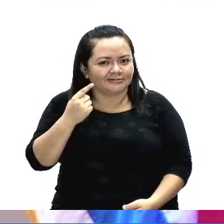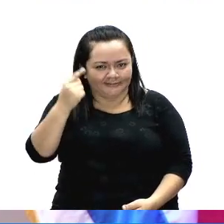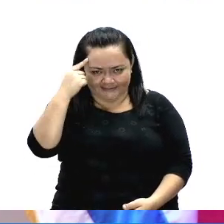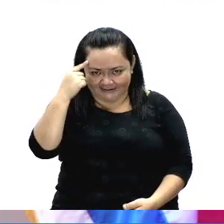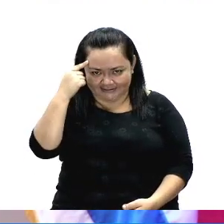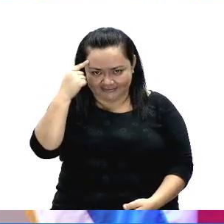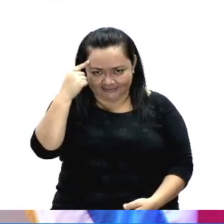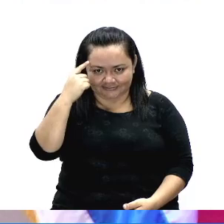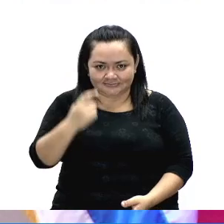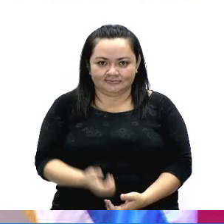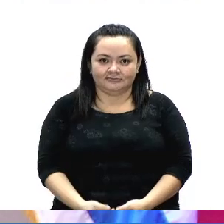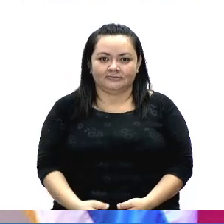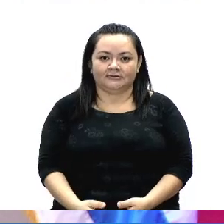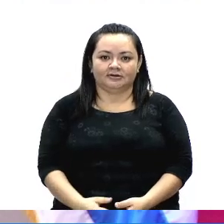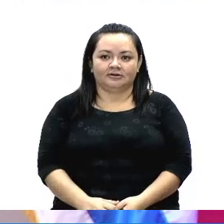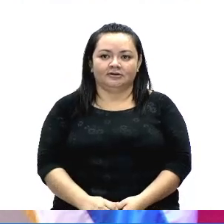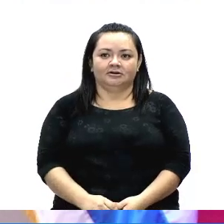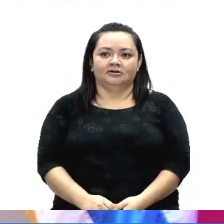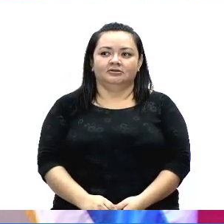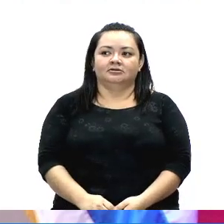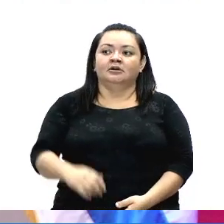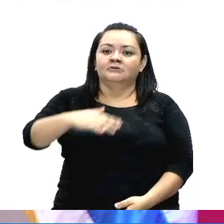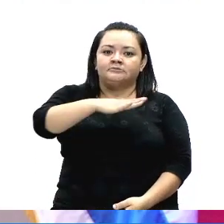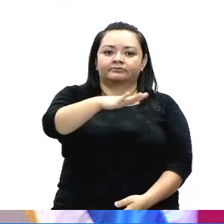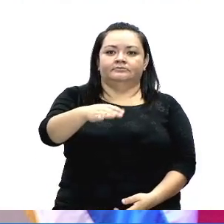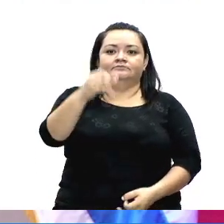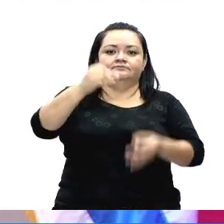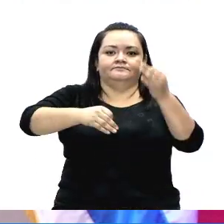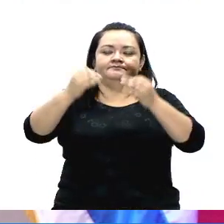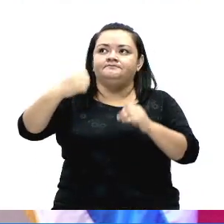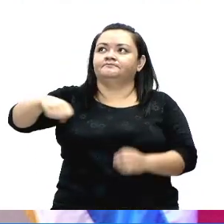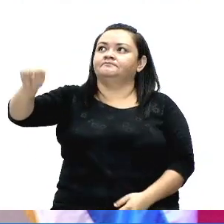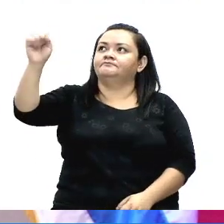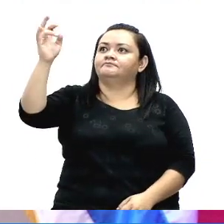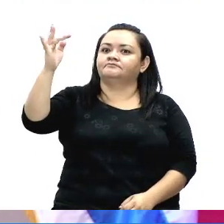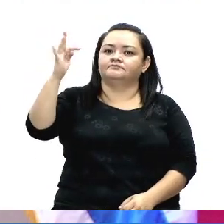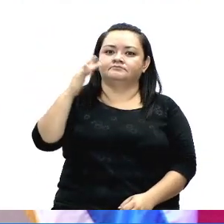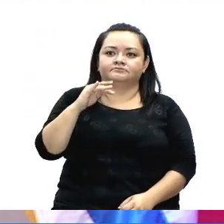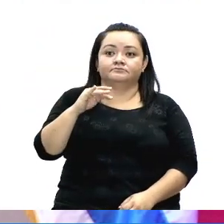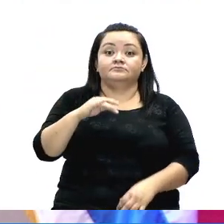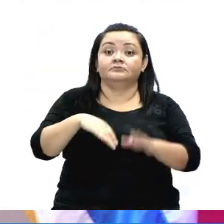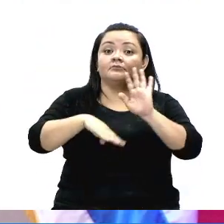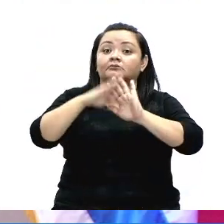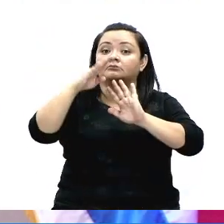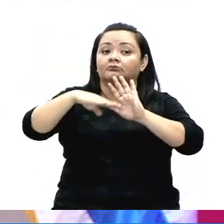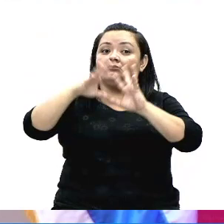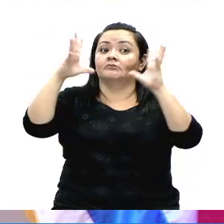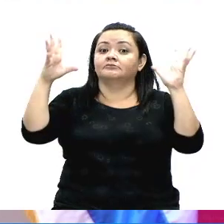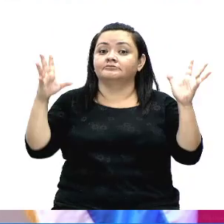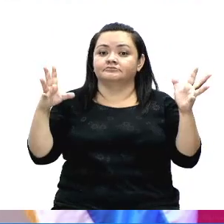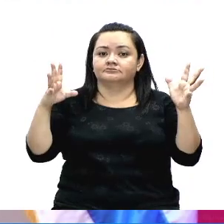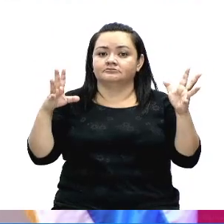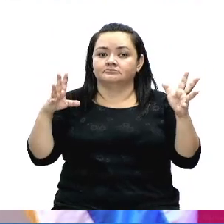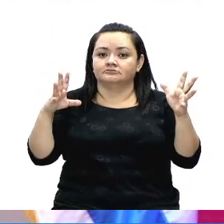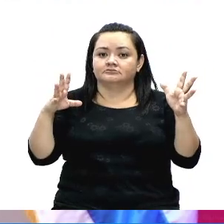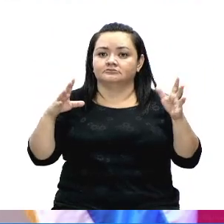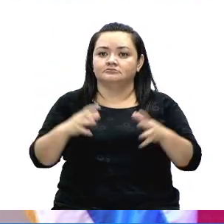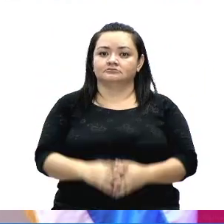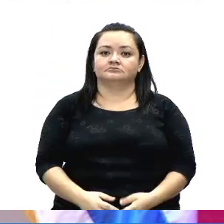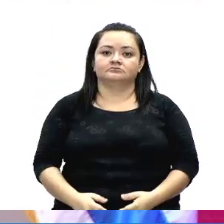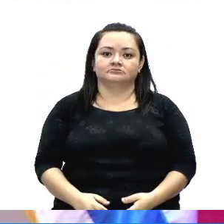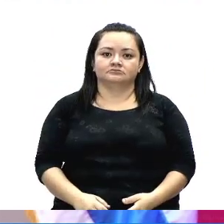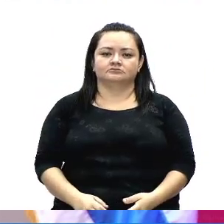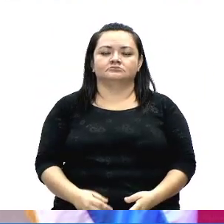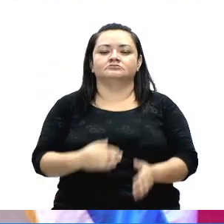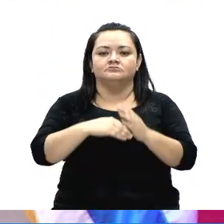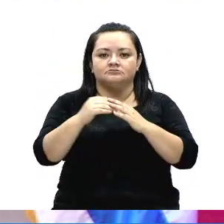conmigo la senda del justo es como la luz de la aurora que va en como en aumento pero